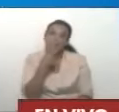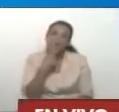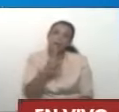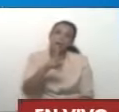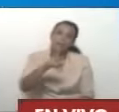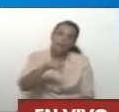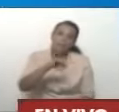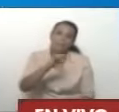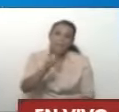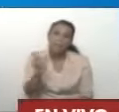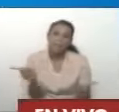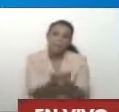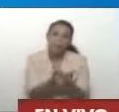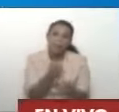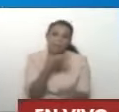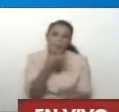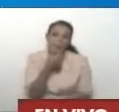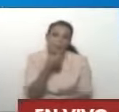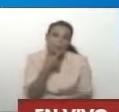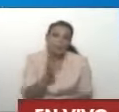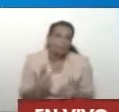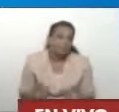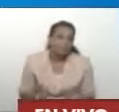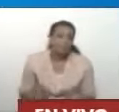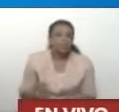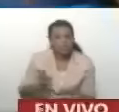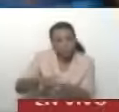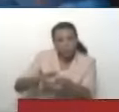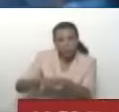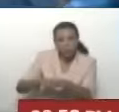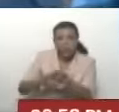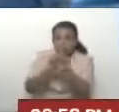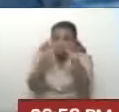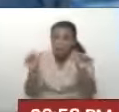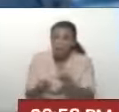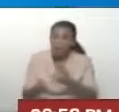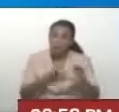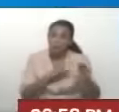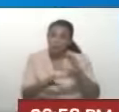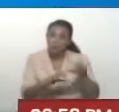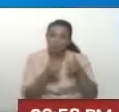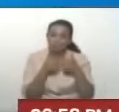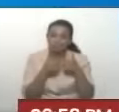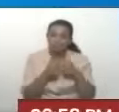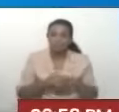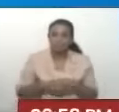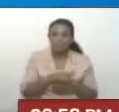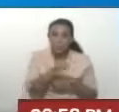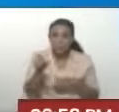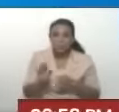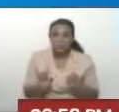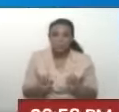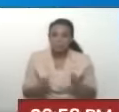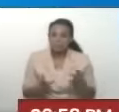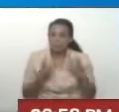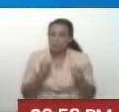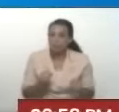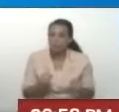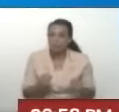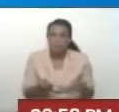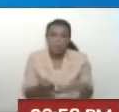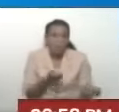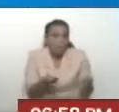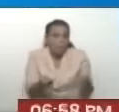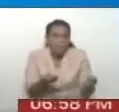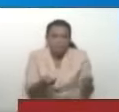Pilar, ¿eh? Gracias. Entonces, yo he venido hablando, Pilar, de un nuevo sistema comunicacional, de que se hizo dominante, como dice Ramonet,